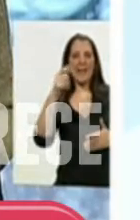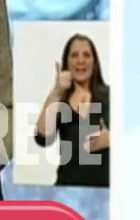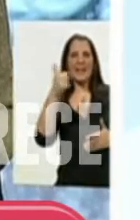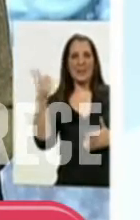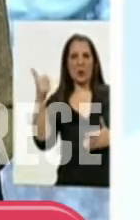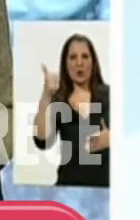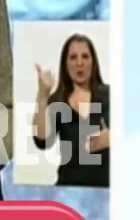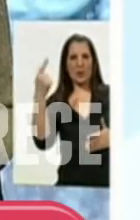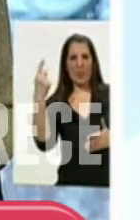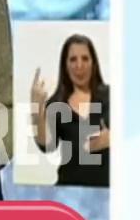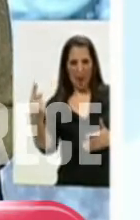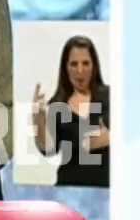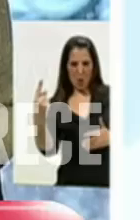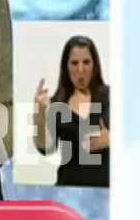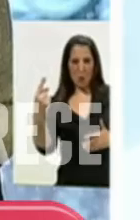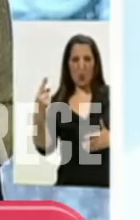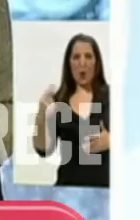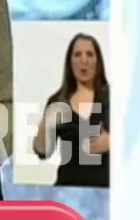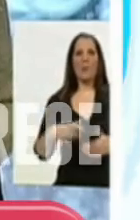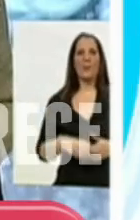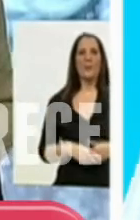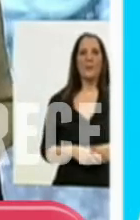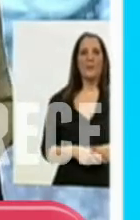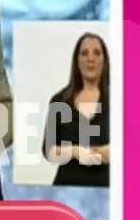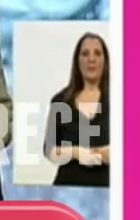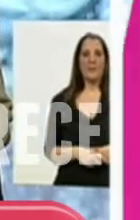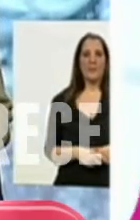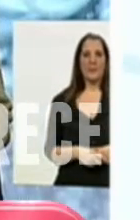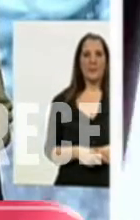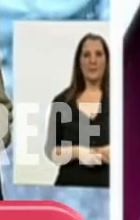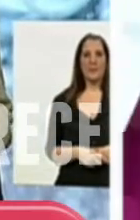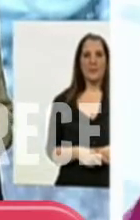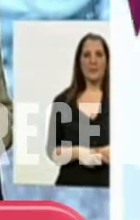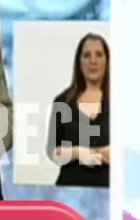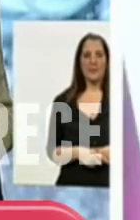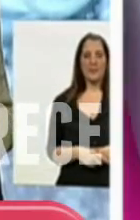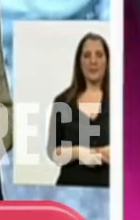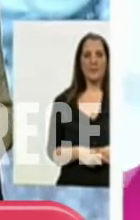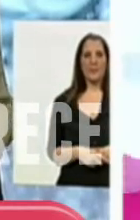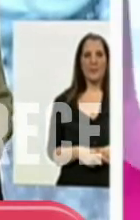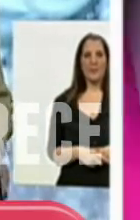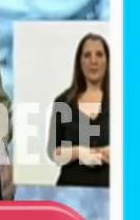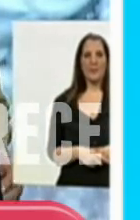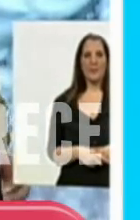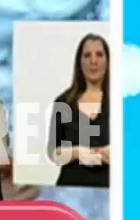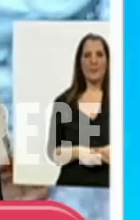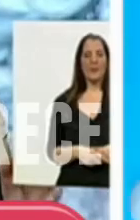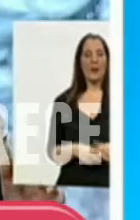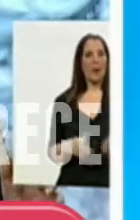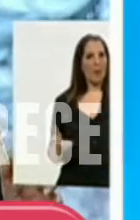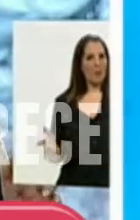va a levantar una ola de indignación en favor de ella. ¿Qué sé yo? Se dicen tantas cosas. Ella hace 4 meses que está... Claro,